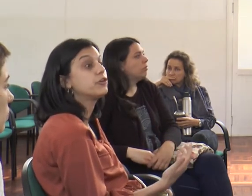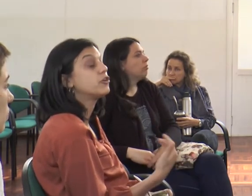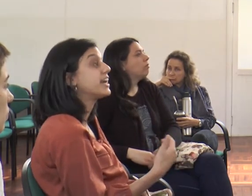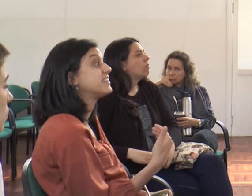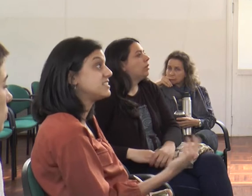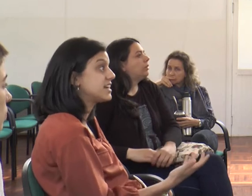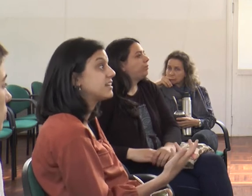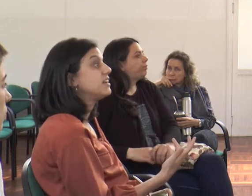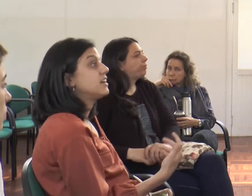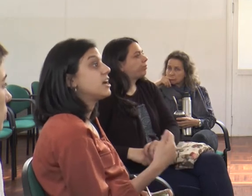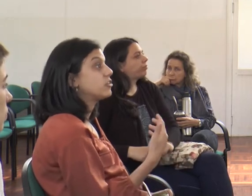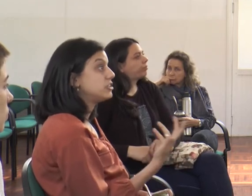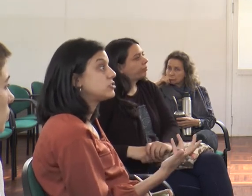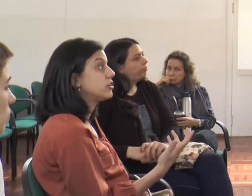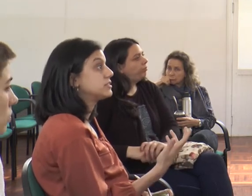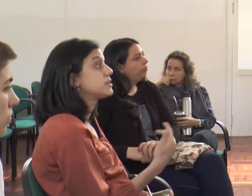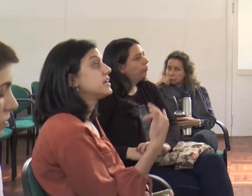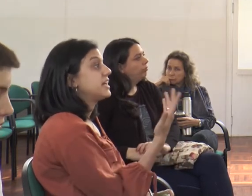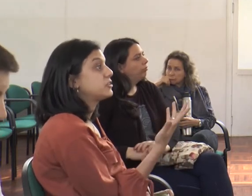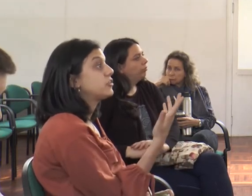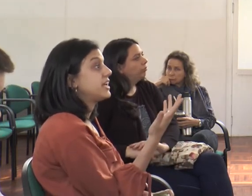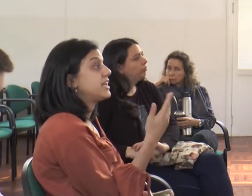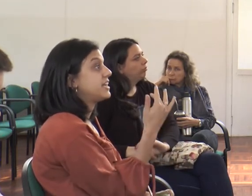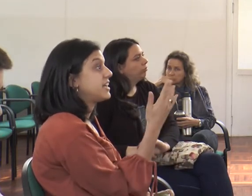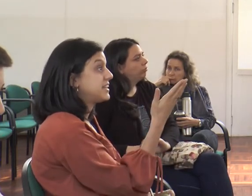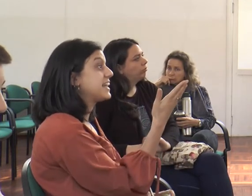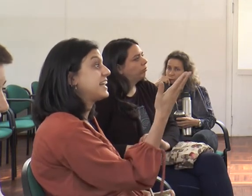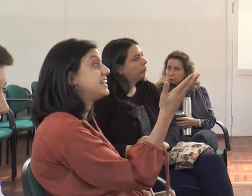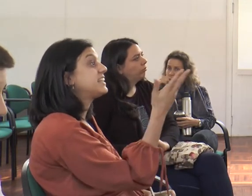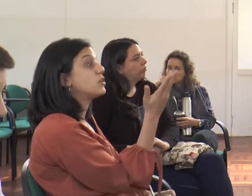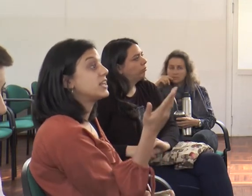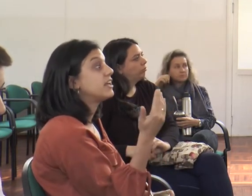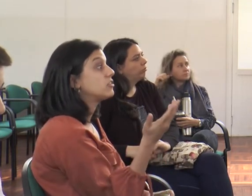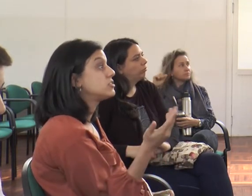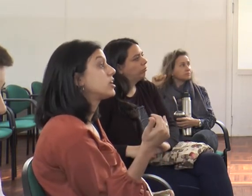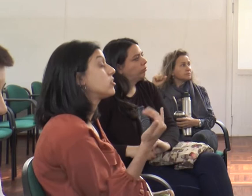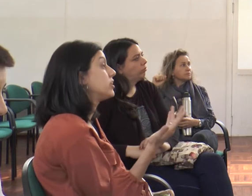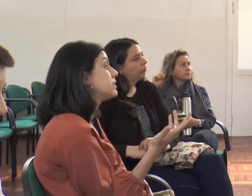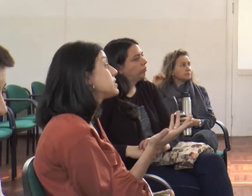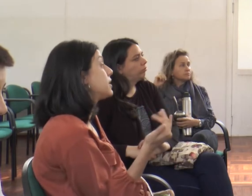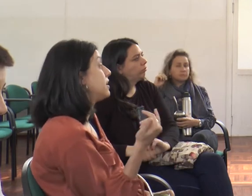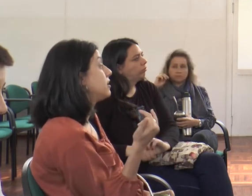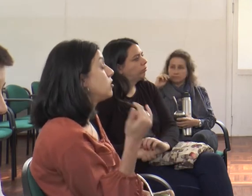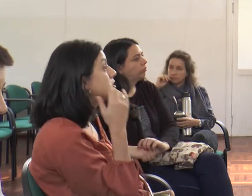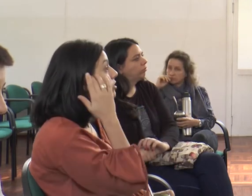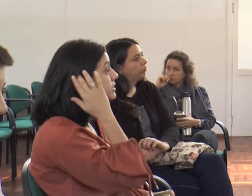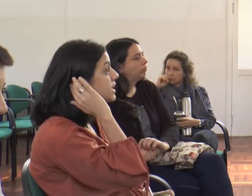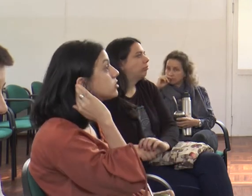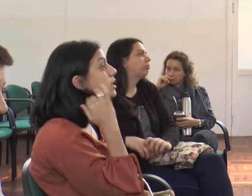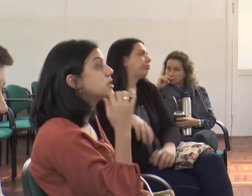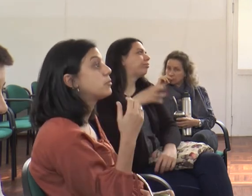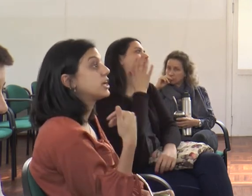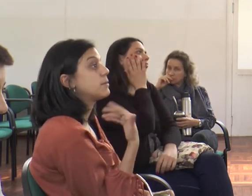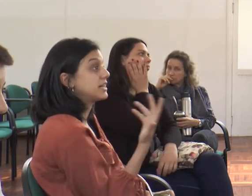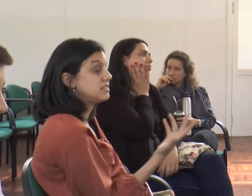hora de no garantizar las condiciones. Esto de estar en negrita de igualdad de condiciones con los demás lo